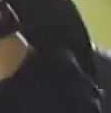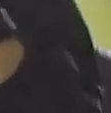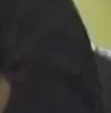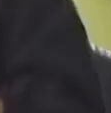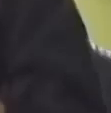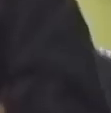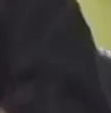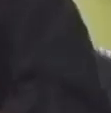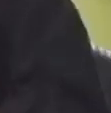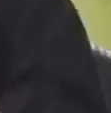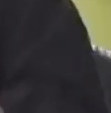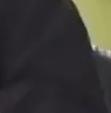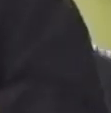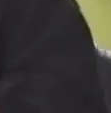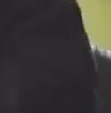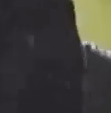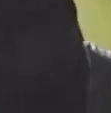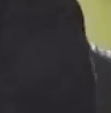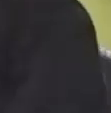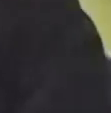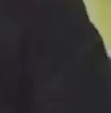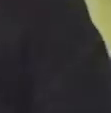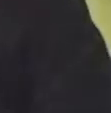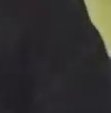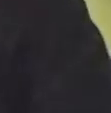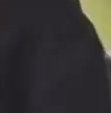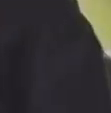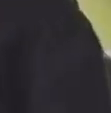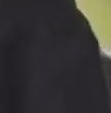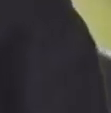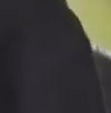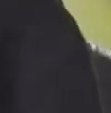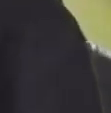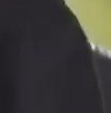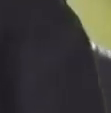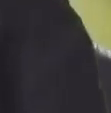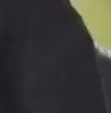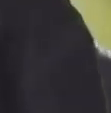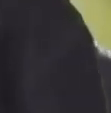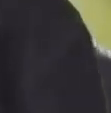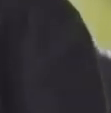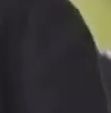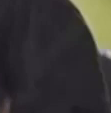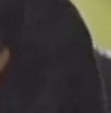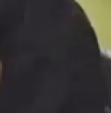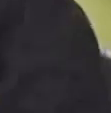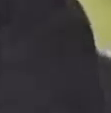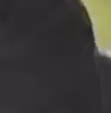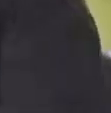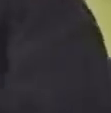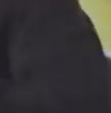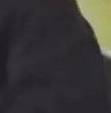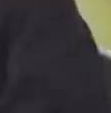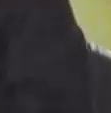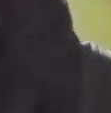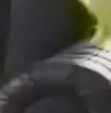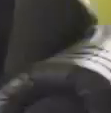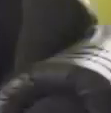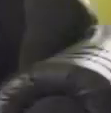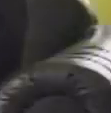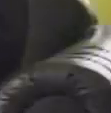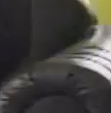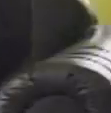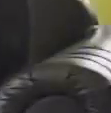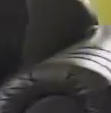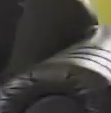para terminar y ya terminé educación especial. El siguiente año termino la licenciatura de psicología.